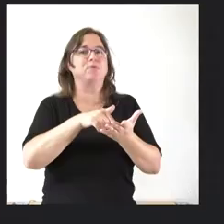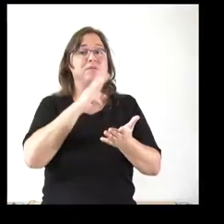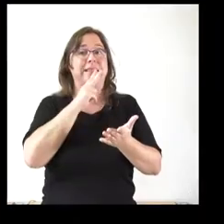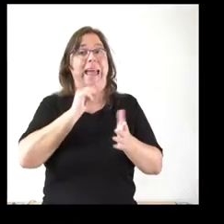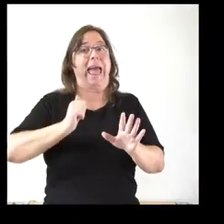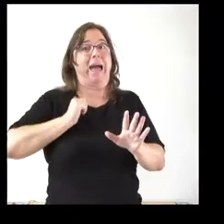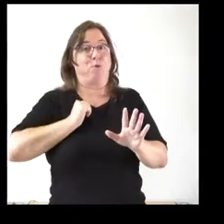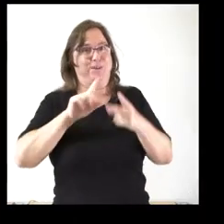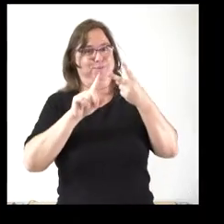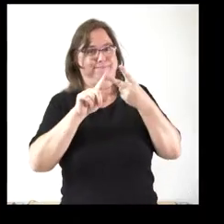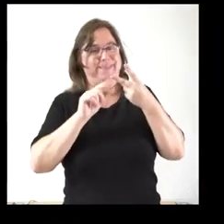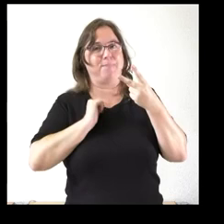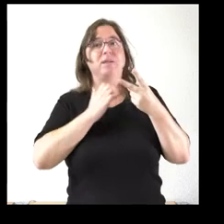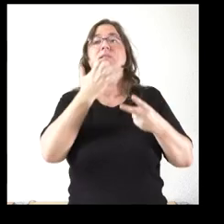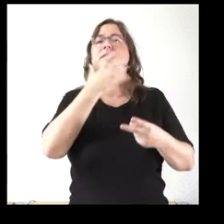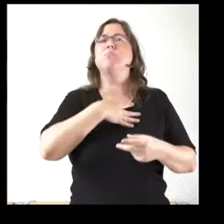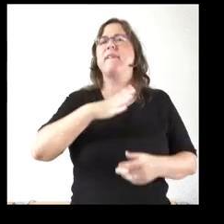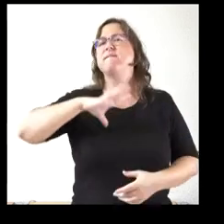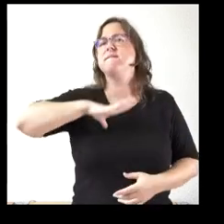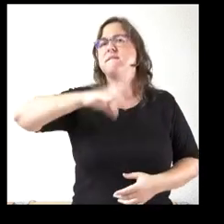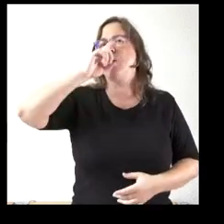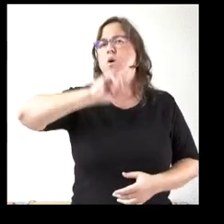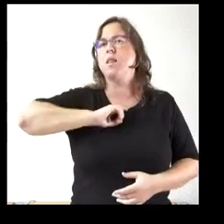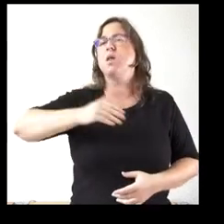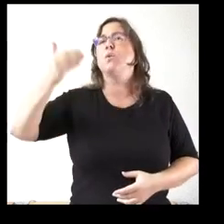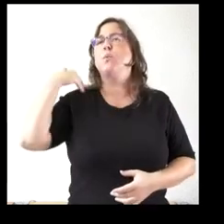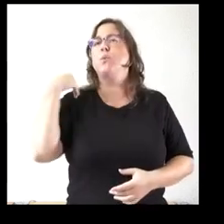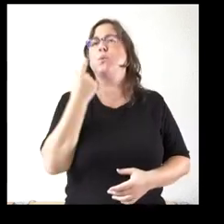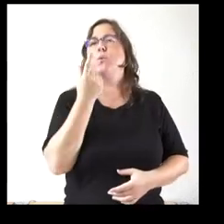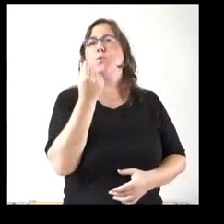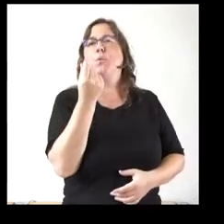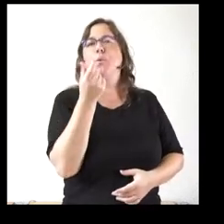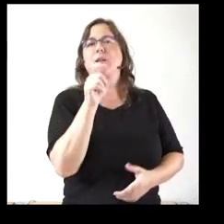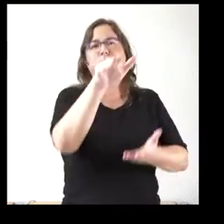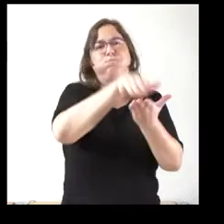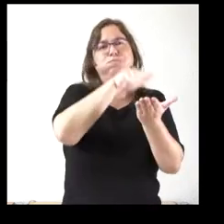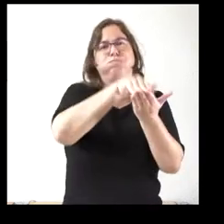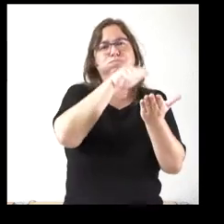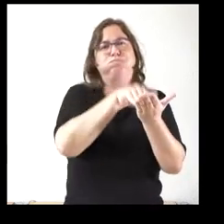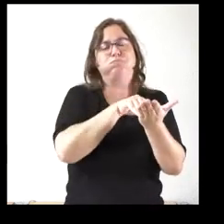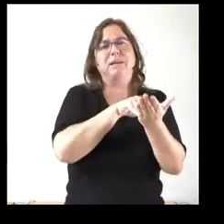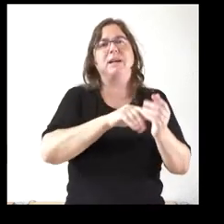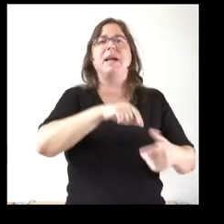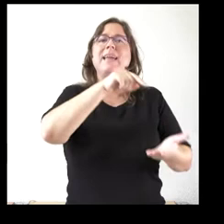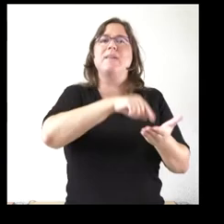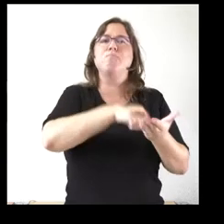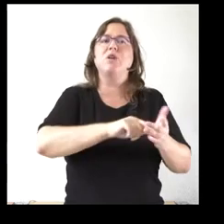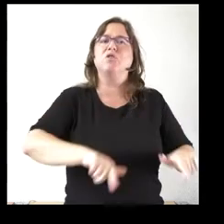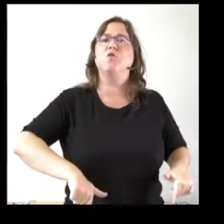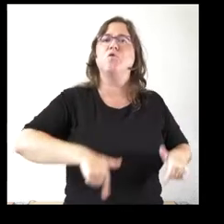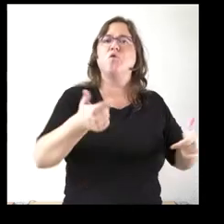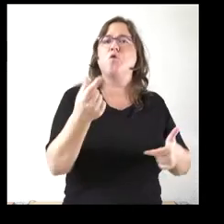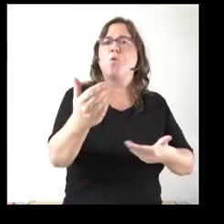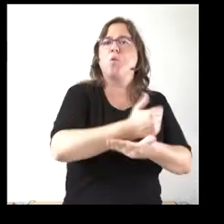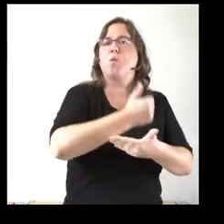aprovecho, si nos puede recordar, por favor, qué cuantía se recaudaba con el impuesto de vertederos en el último año que